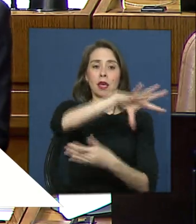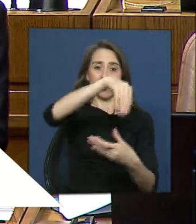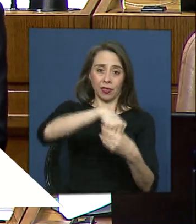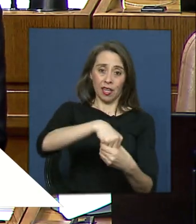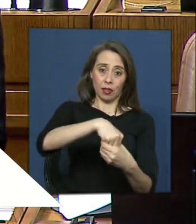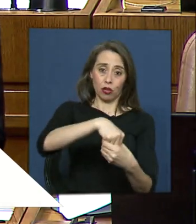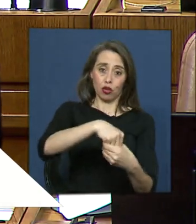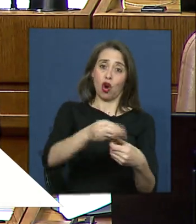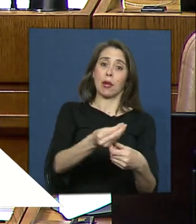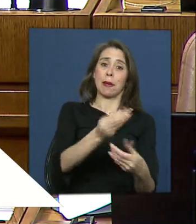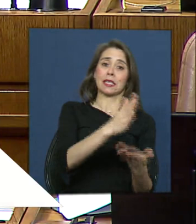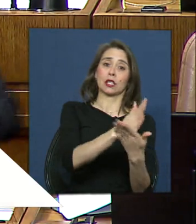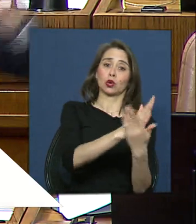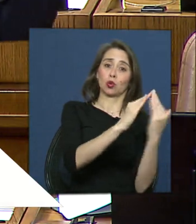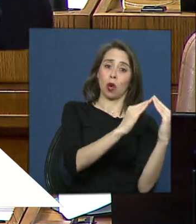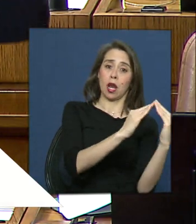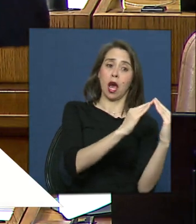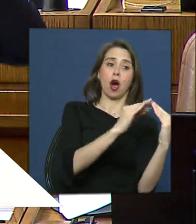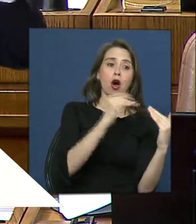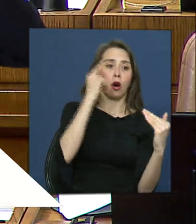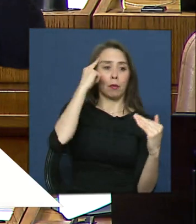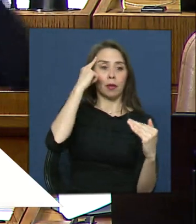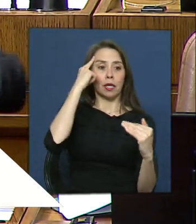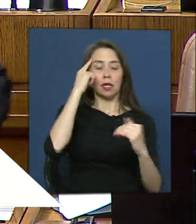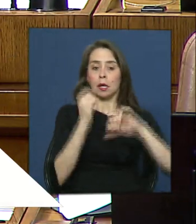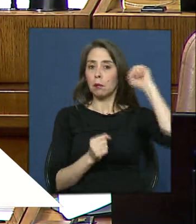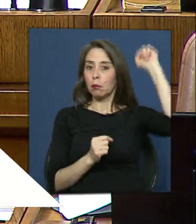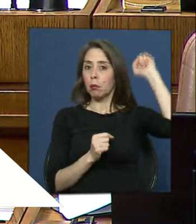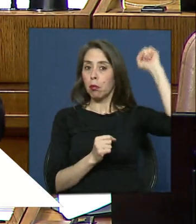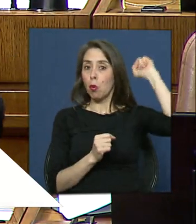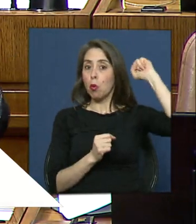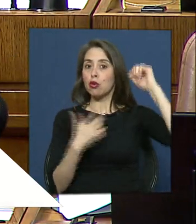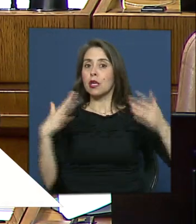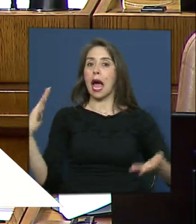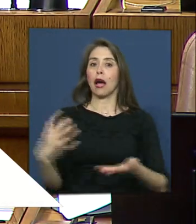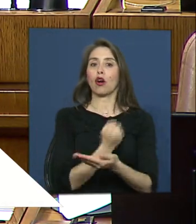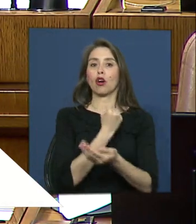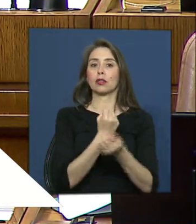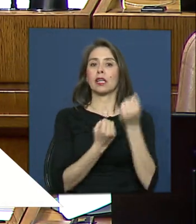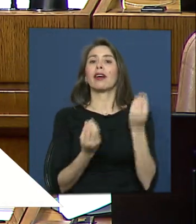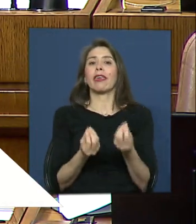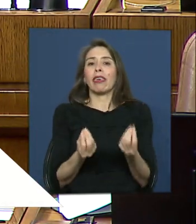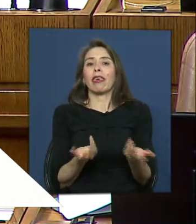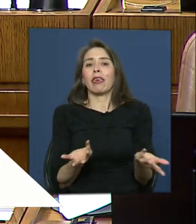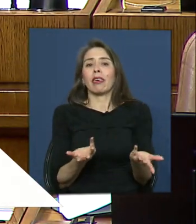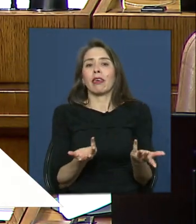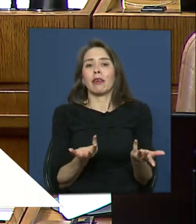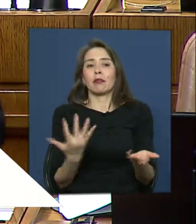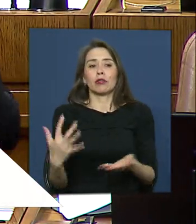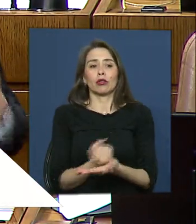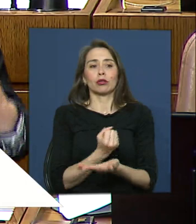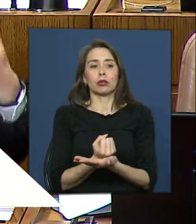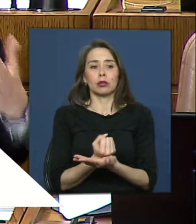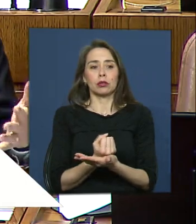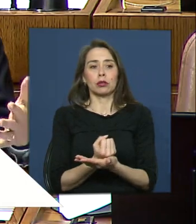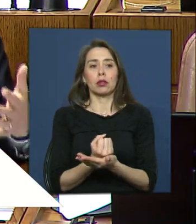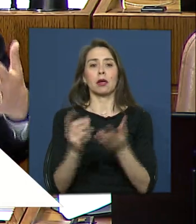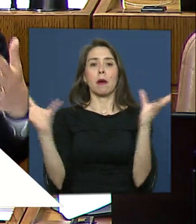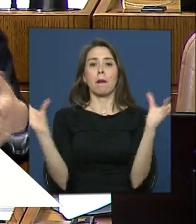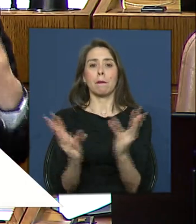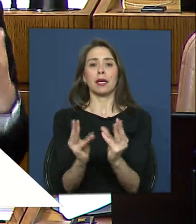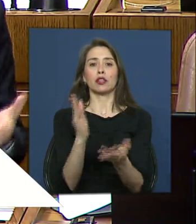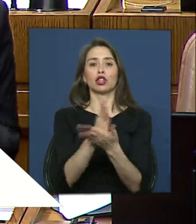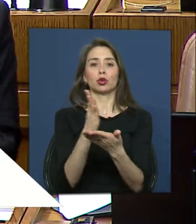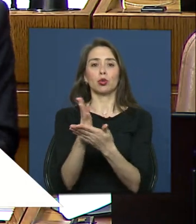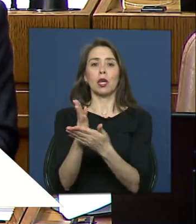colegio? ¿O es la lógica del puño en alto y decir, mire, lo conseguimos? ¿Conseguimos qué? ¿Conseguimos que haya menos colegios